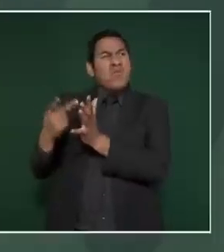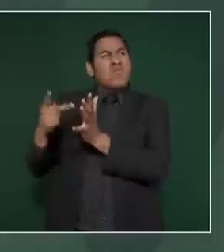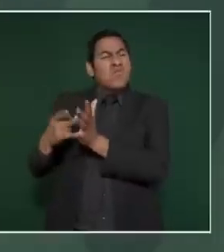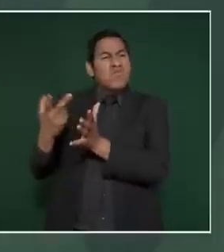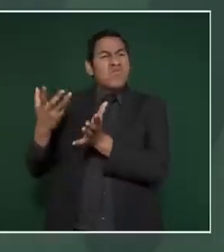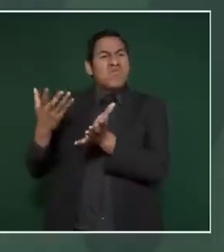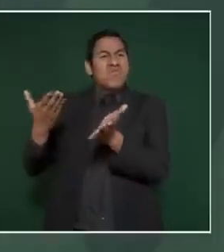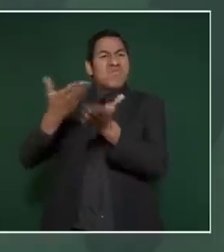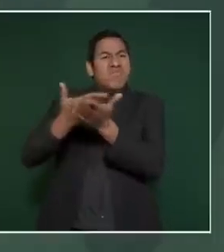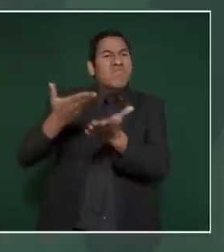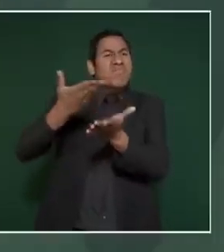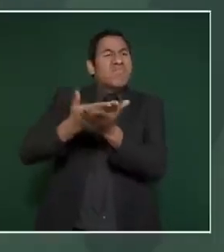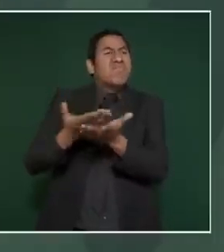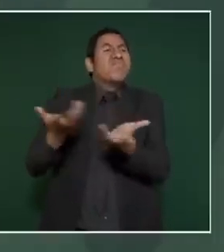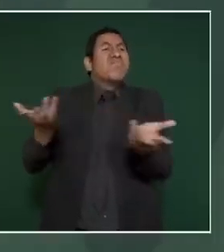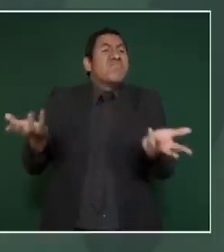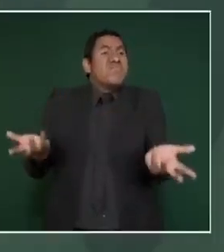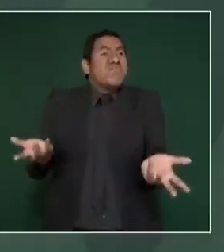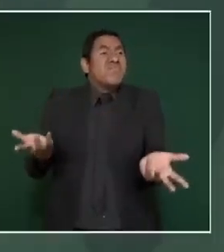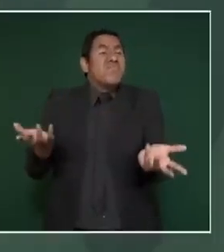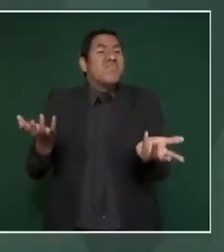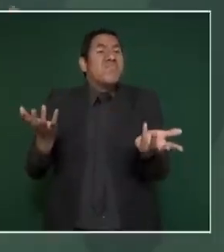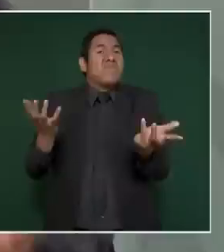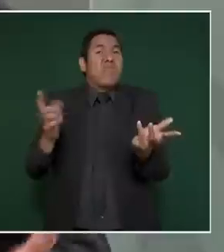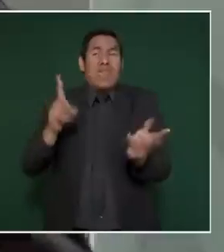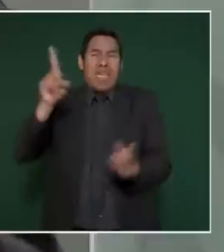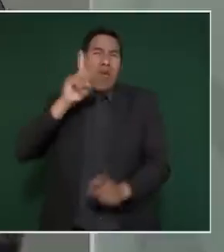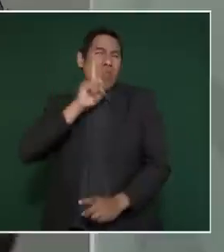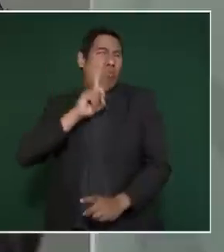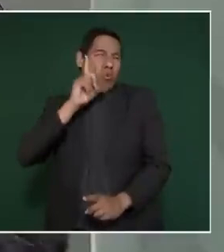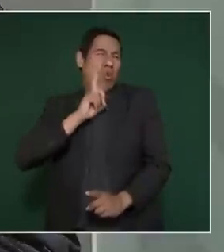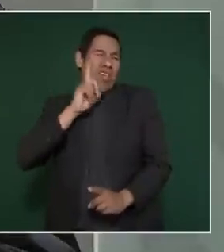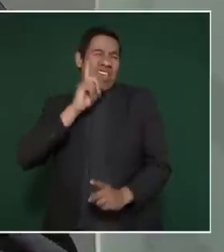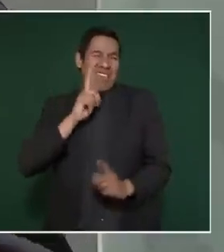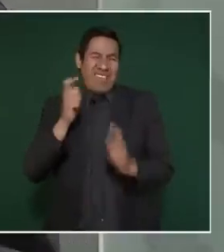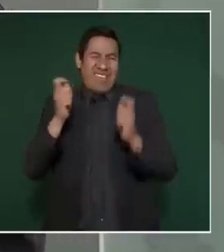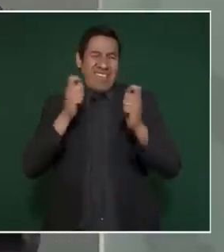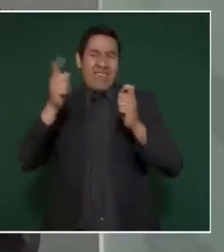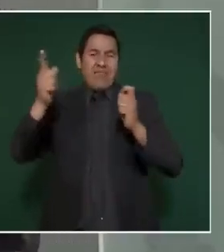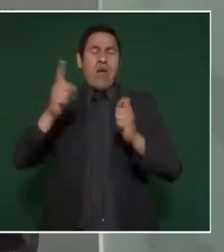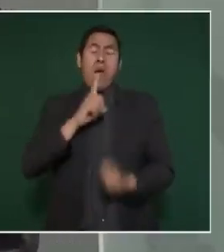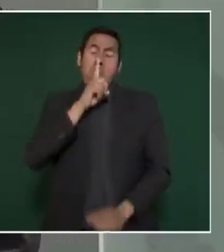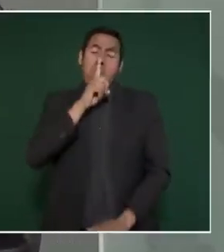Y la señora ni siquiera se pronuncia, ya no vuelve a hablar.